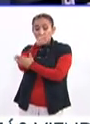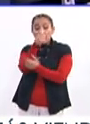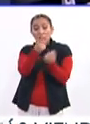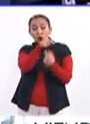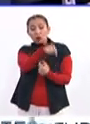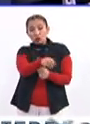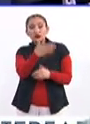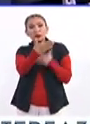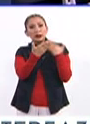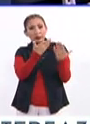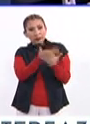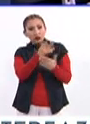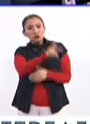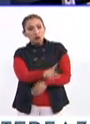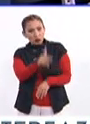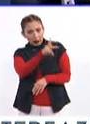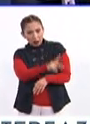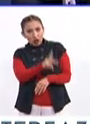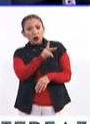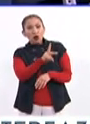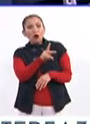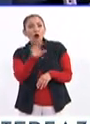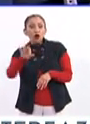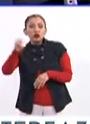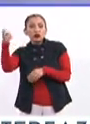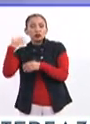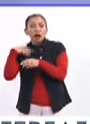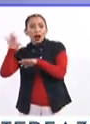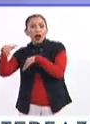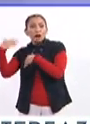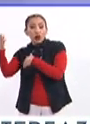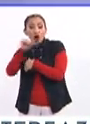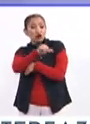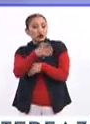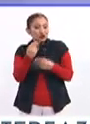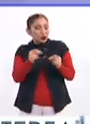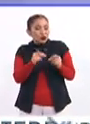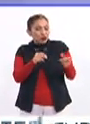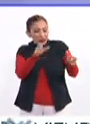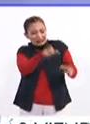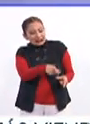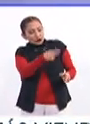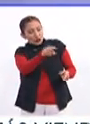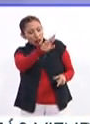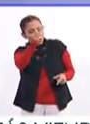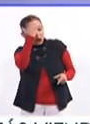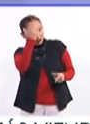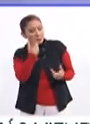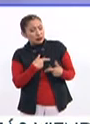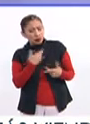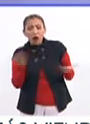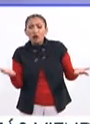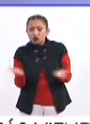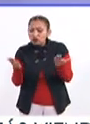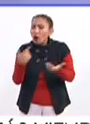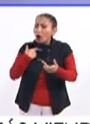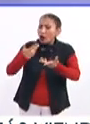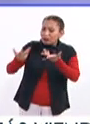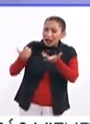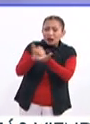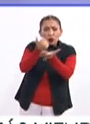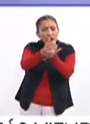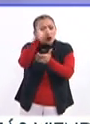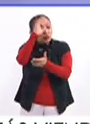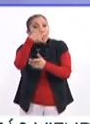forman parte del servicio público, del servicio exterior mexicano, pero otros no. Otros son reconocidos promotores o gestores